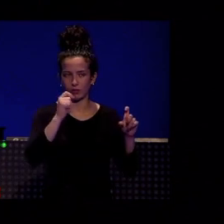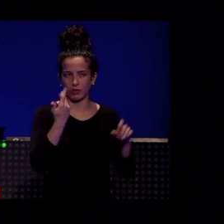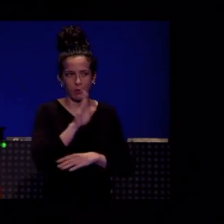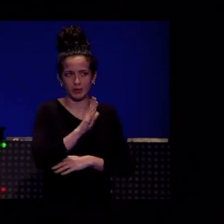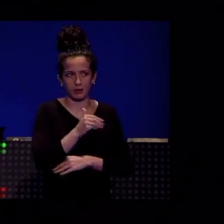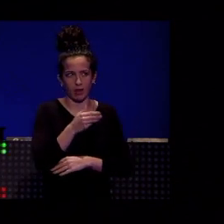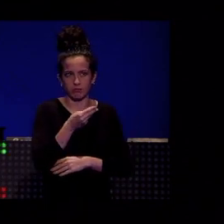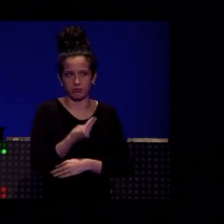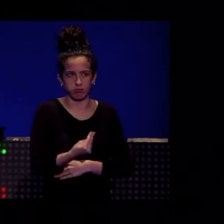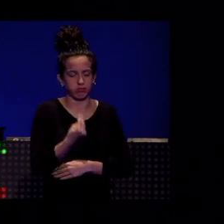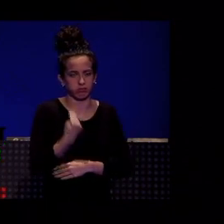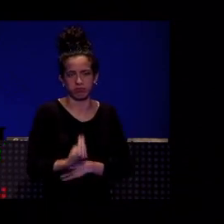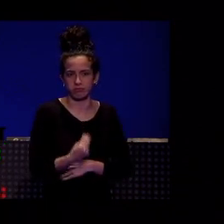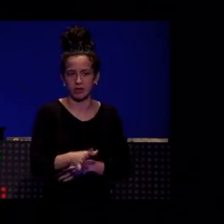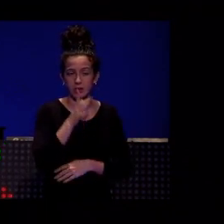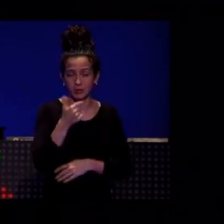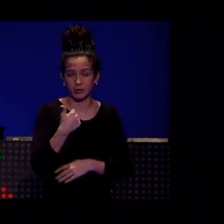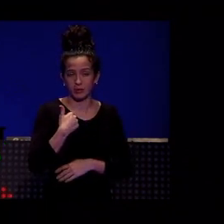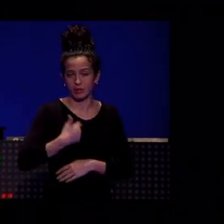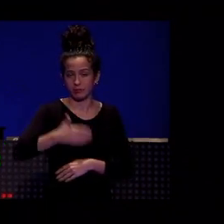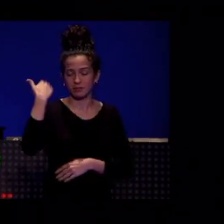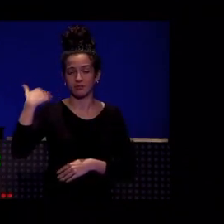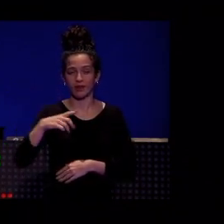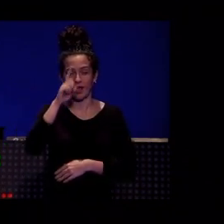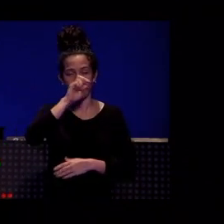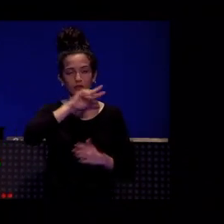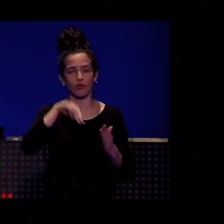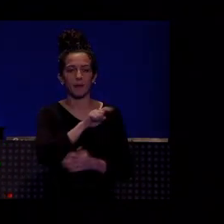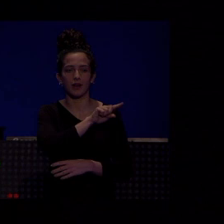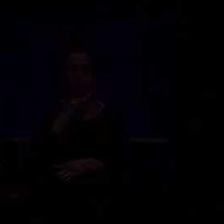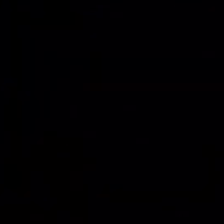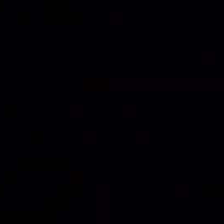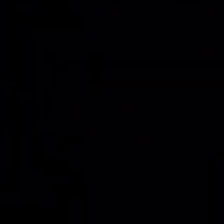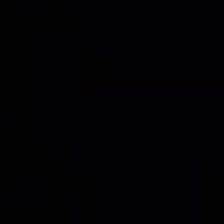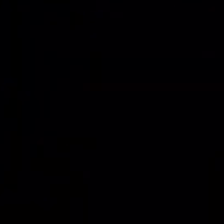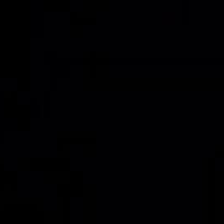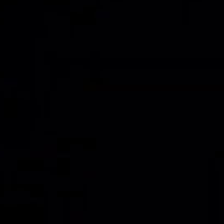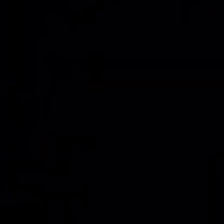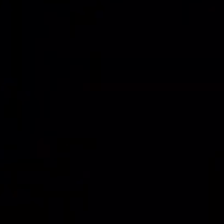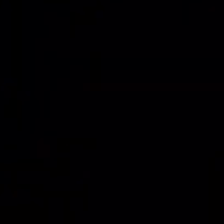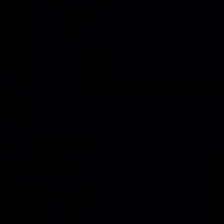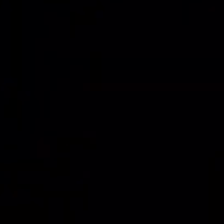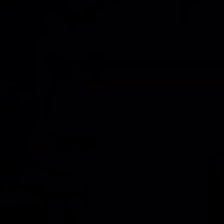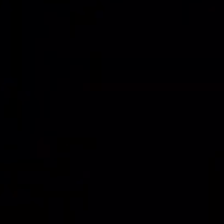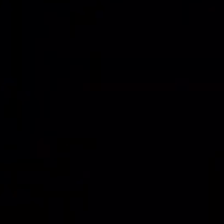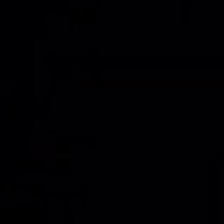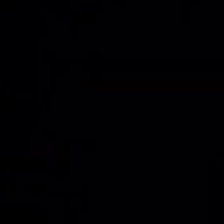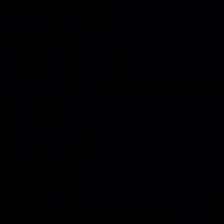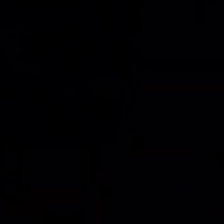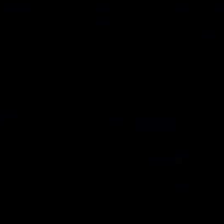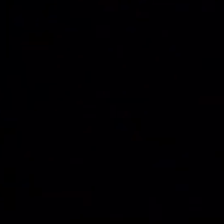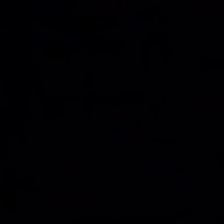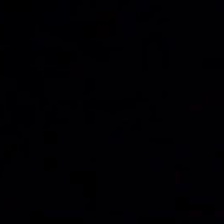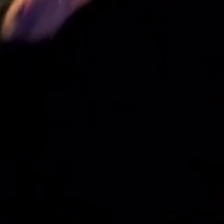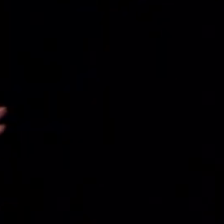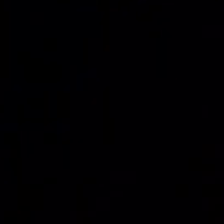la habitación de la casa donde vivía en madrid en el año 2014 cuando empecé con este proyecto ahí están mis guitarras mis libros y lo